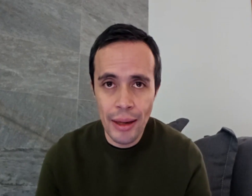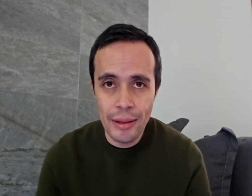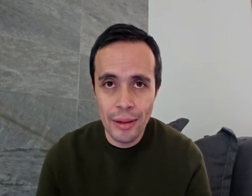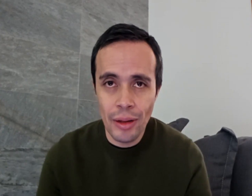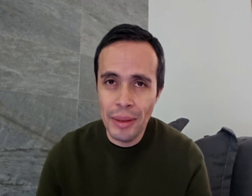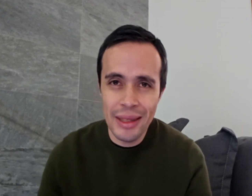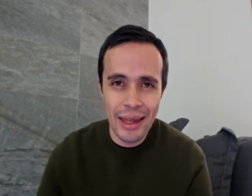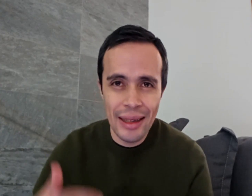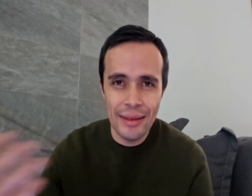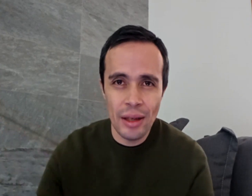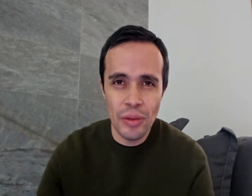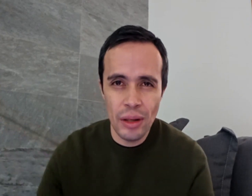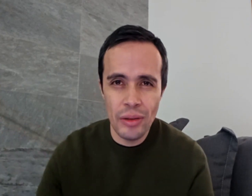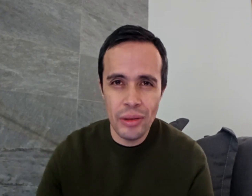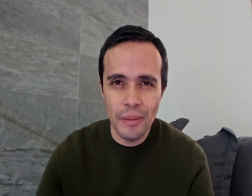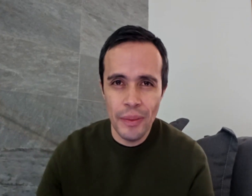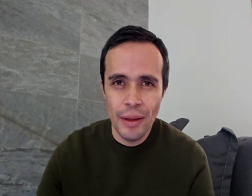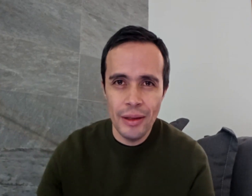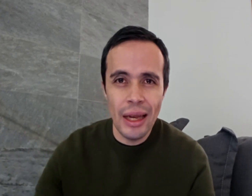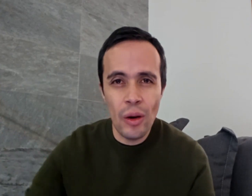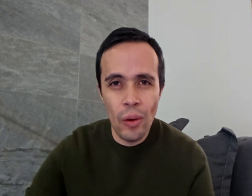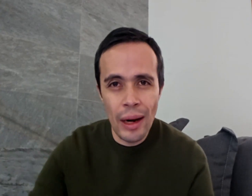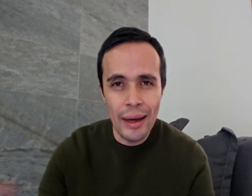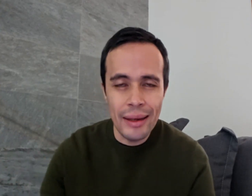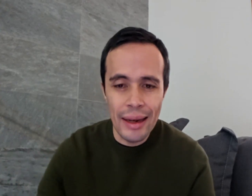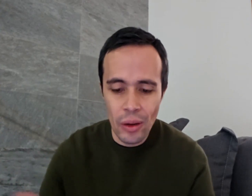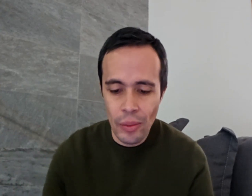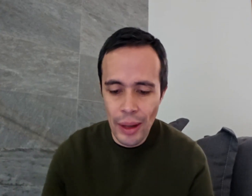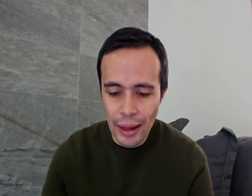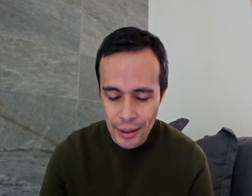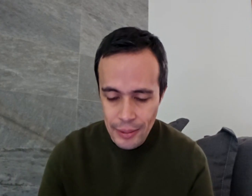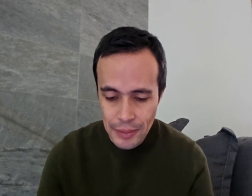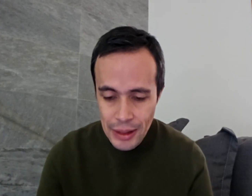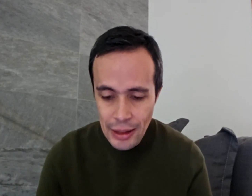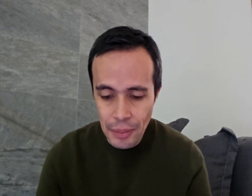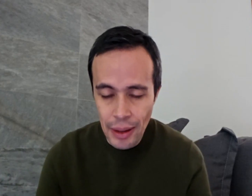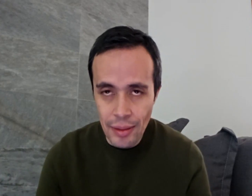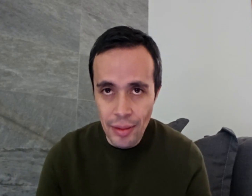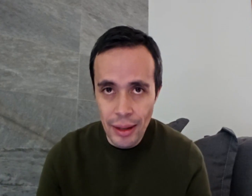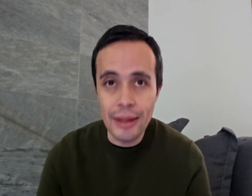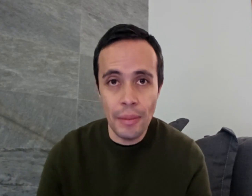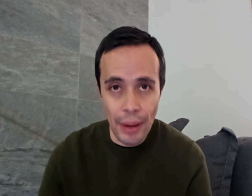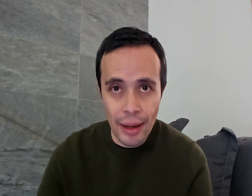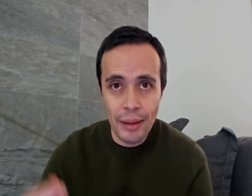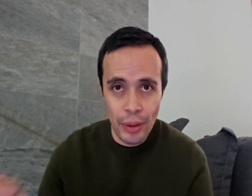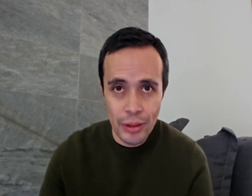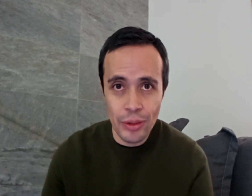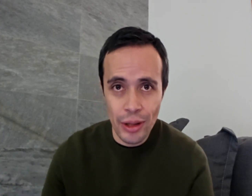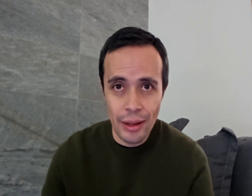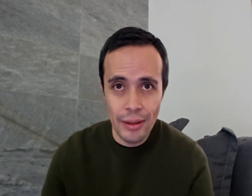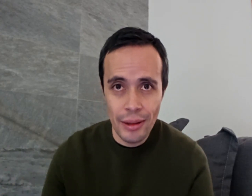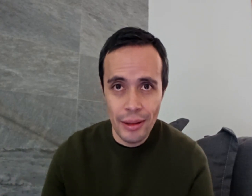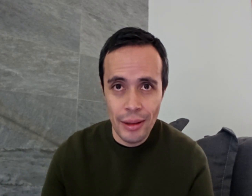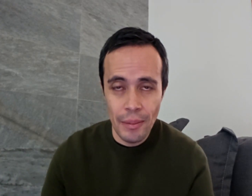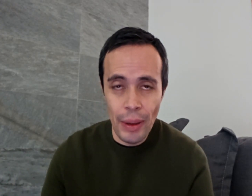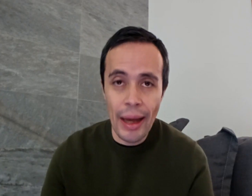a sus familiares. Lo demás se queda en Estados Unidos, circula en la economía de ese país y se pagan